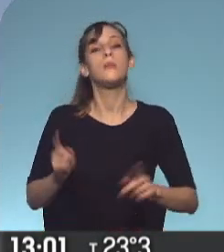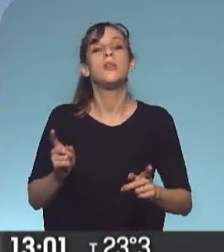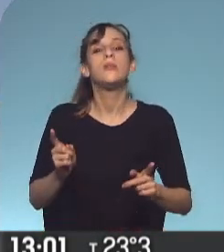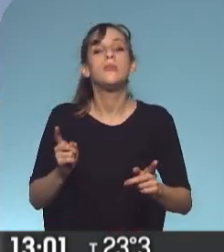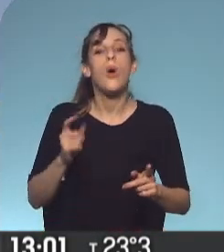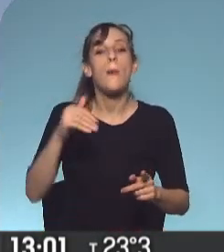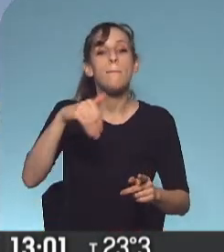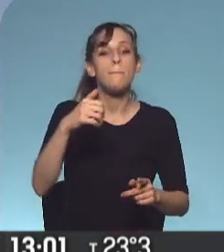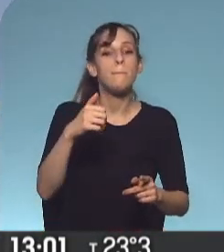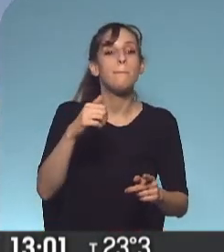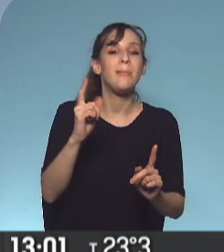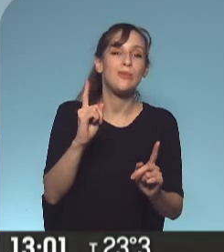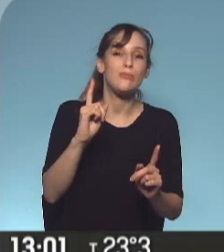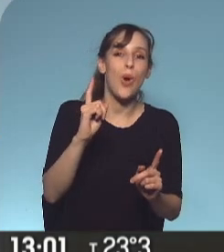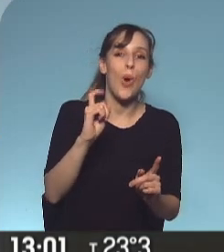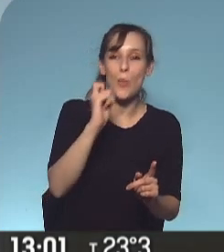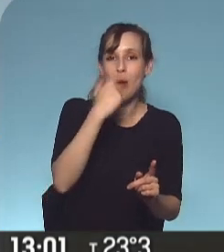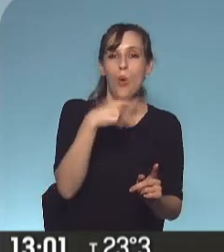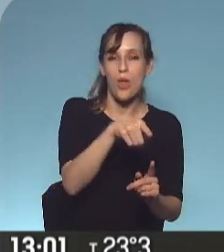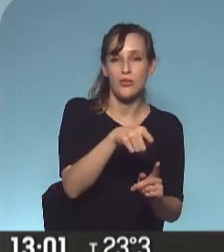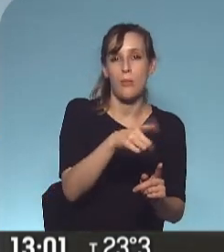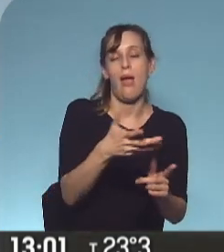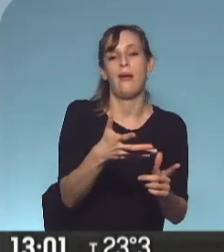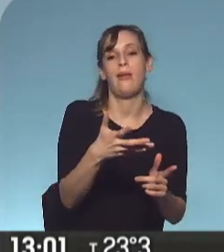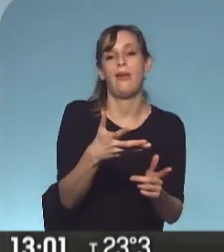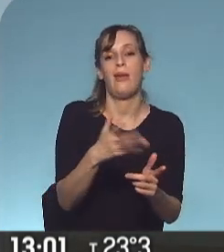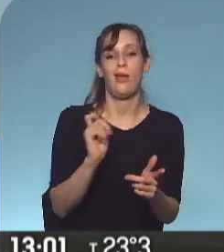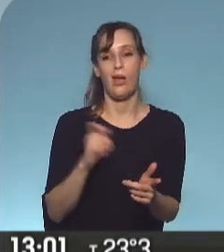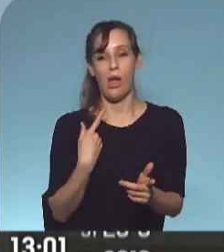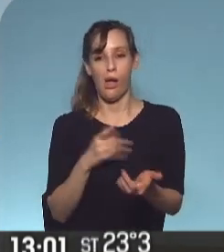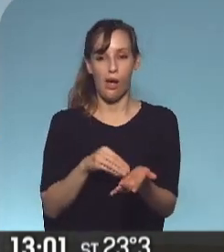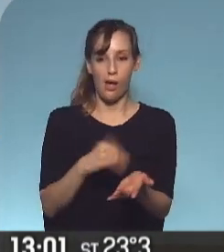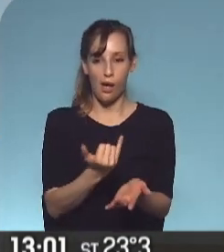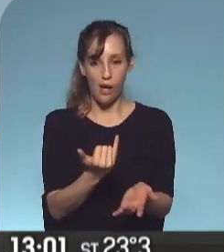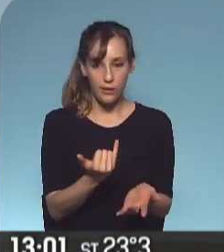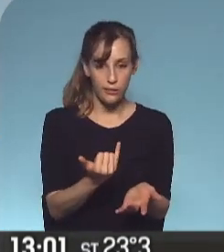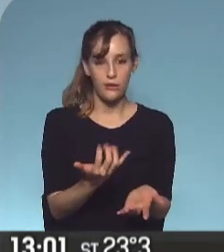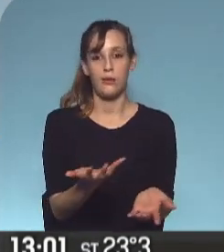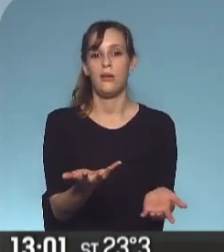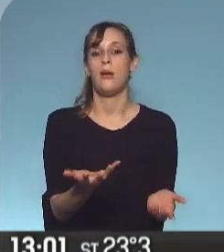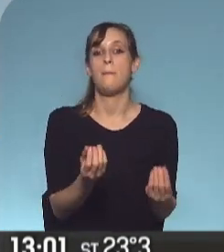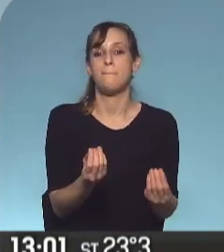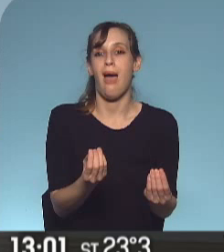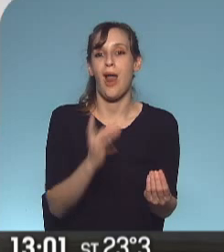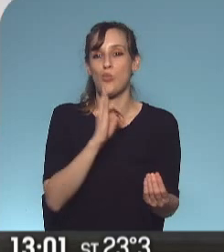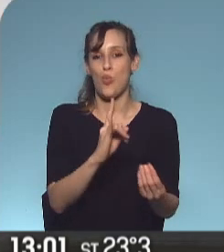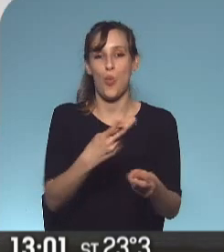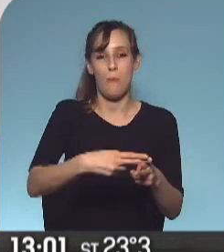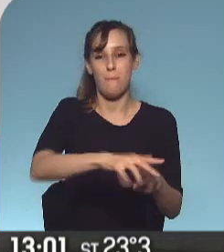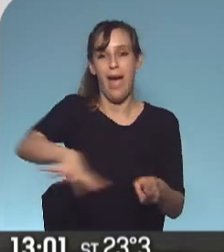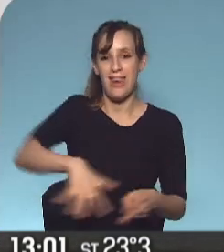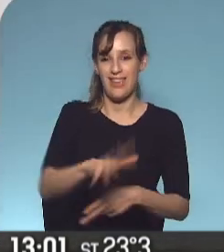mauricio macri es testaferros usar testaferros para manejar el tema de los parques eólicos que